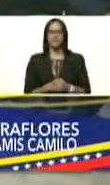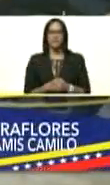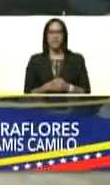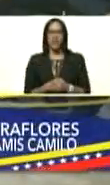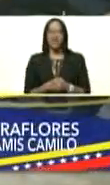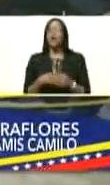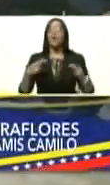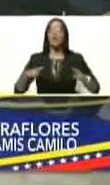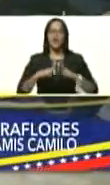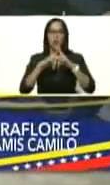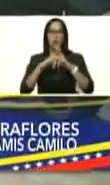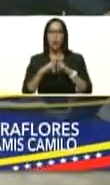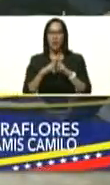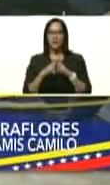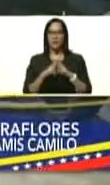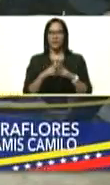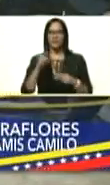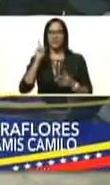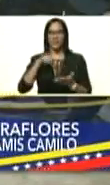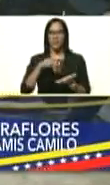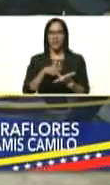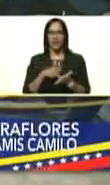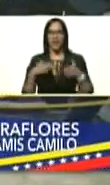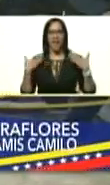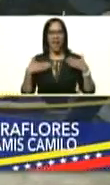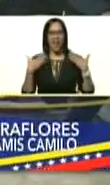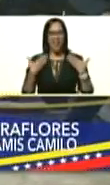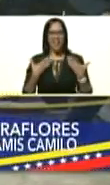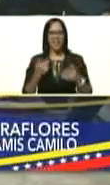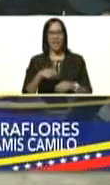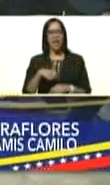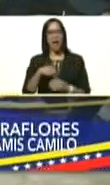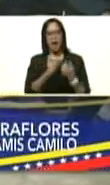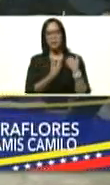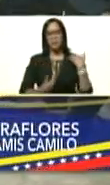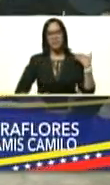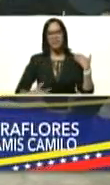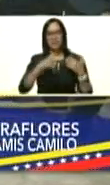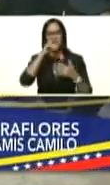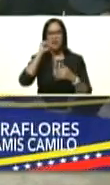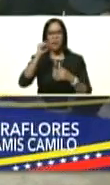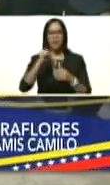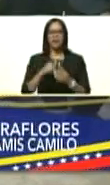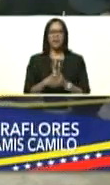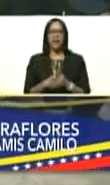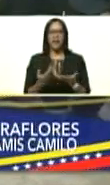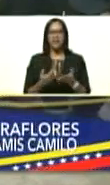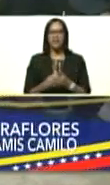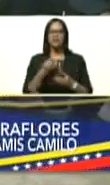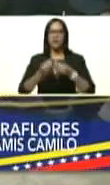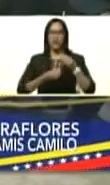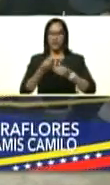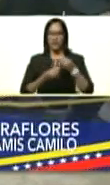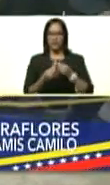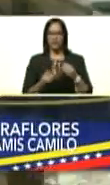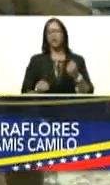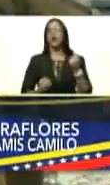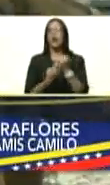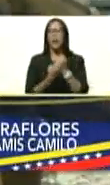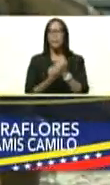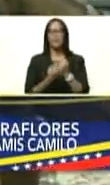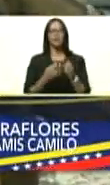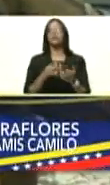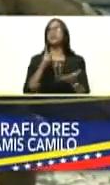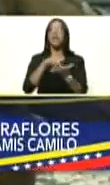Un encuentro que además alegra al jefe de Estado venezolano, en tanto ha sido el aporte, la satisfacción de